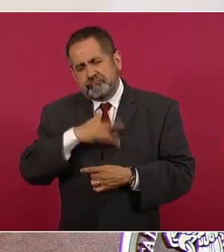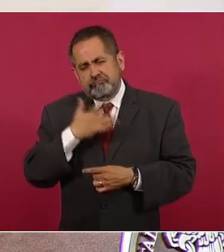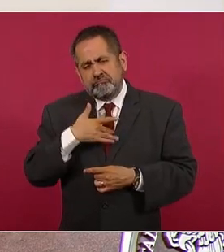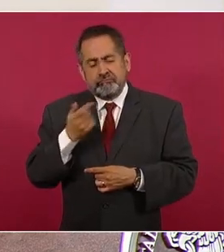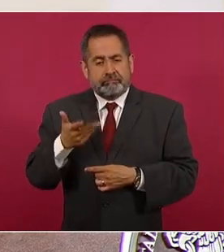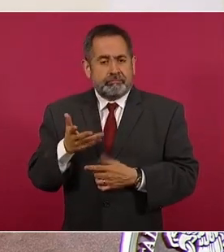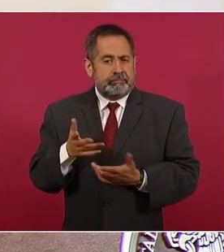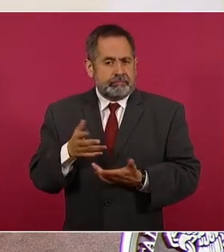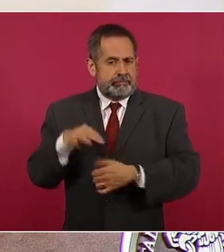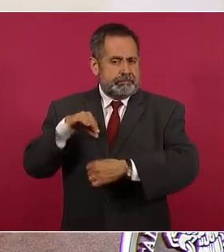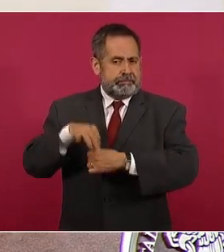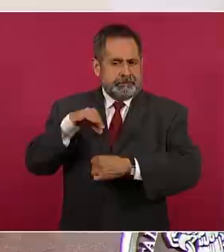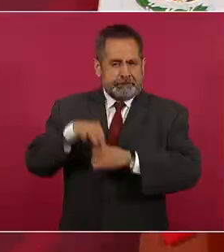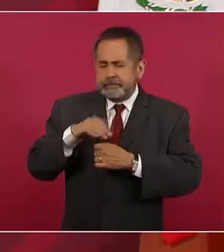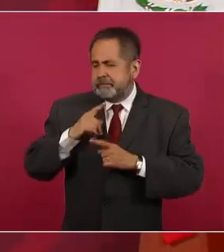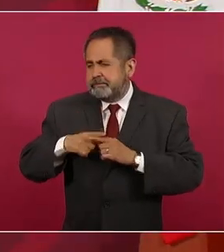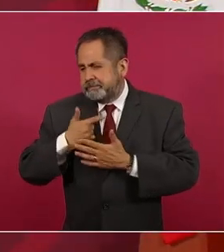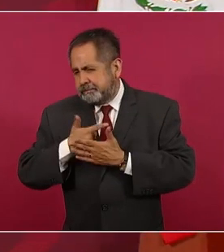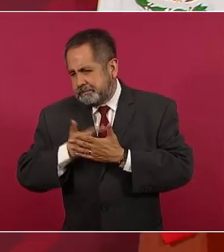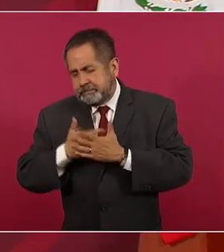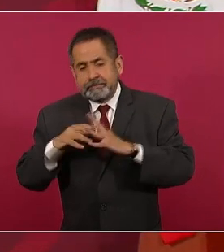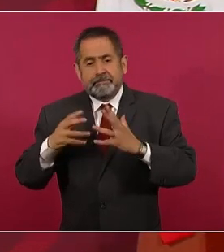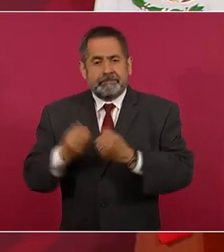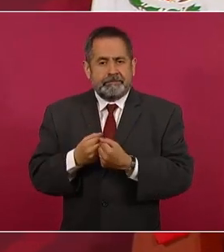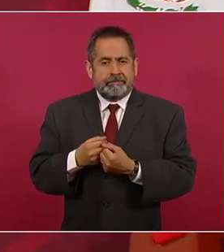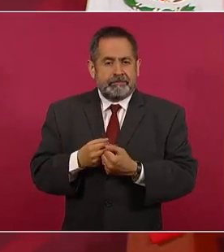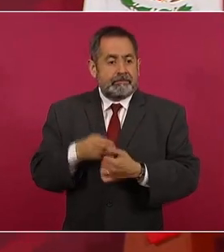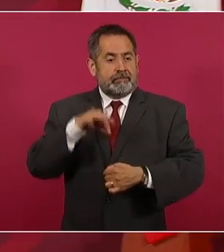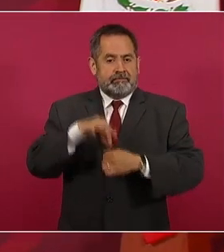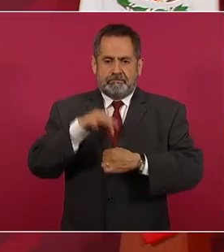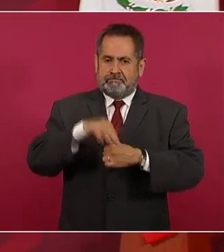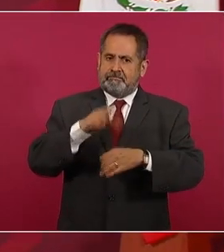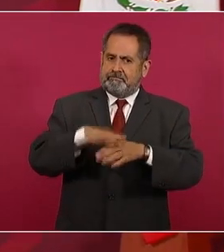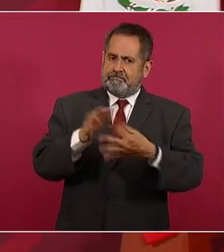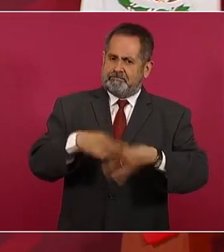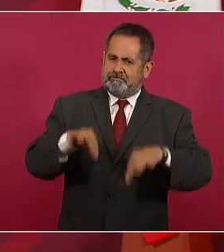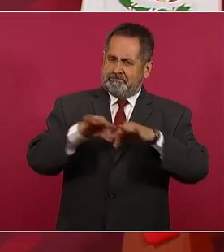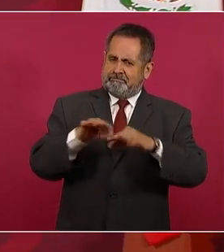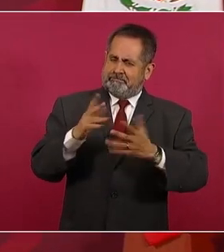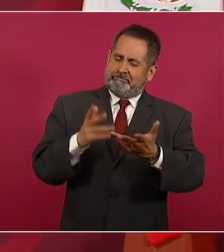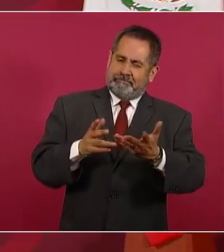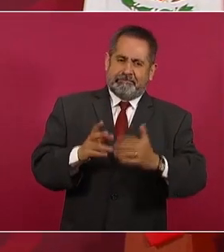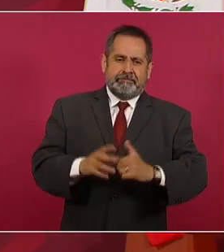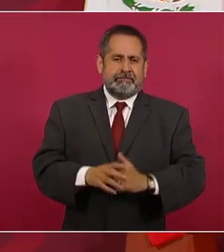que contaban y votos que pesaban.